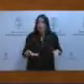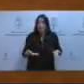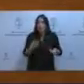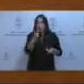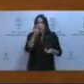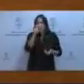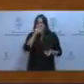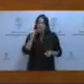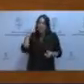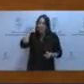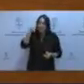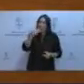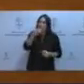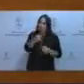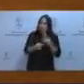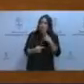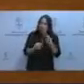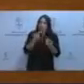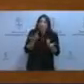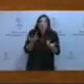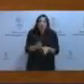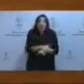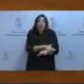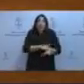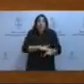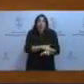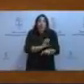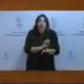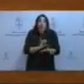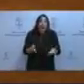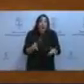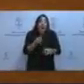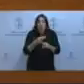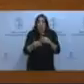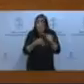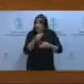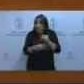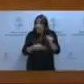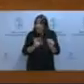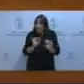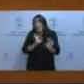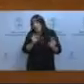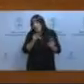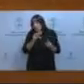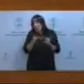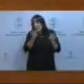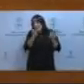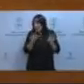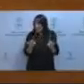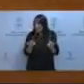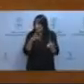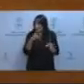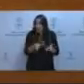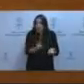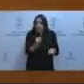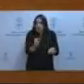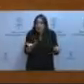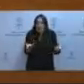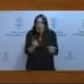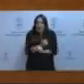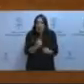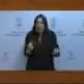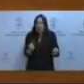años diciéndolo, pero los gobiernos o no han hecho las políticas o se han resultado manifiestamente ineficaces, porque no se puede entender de otra manera.